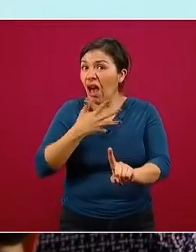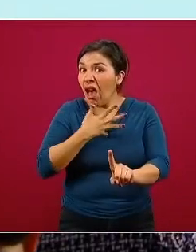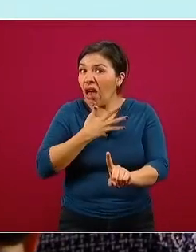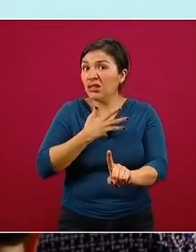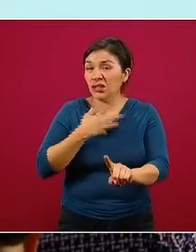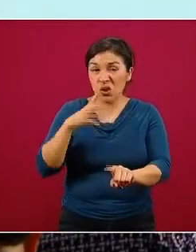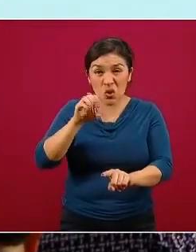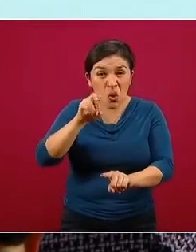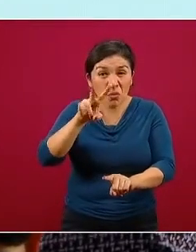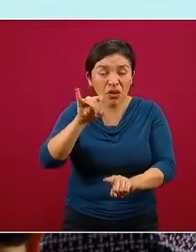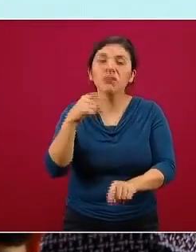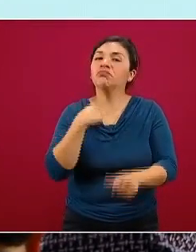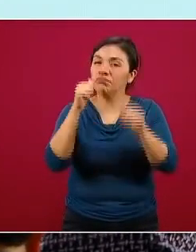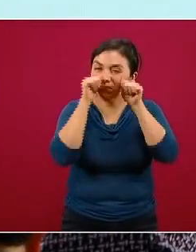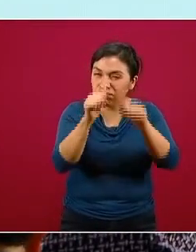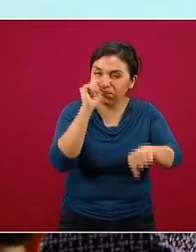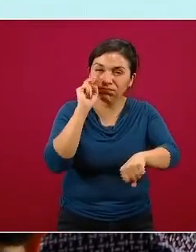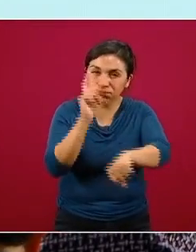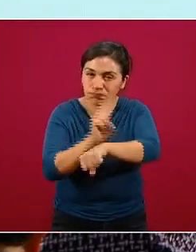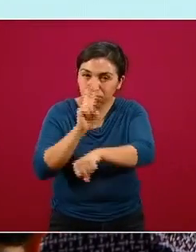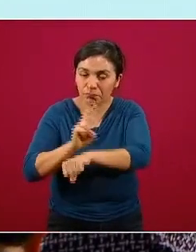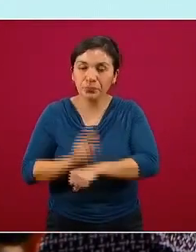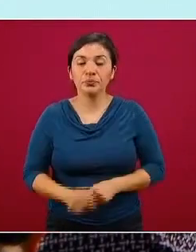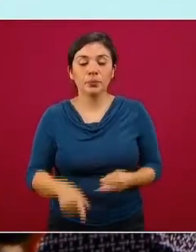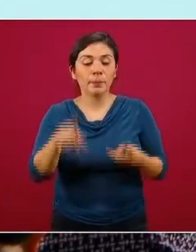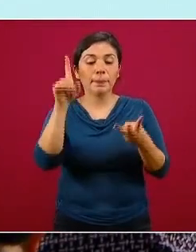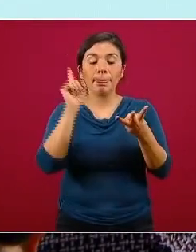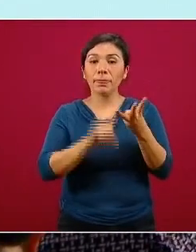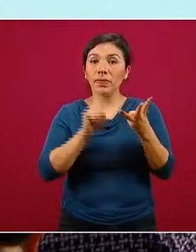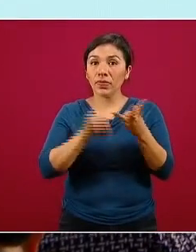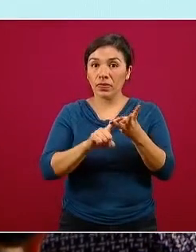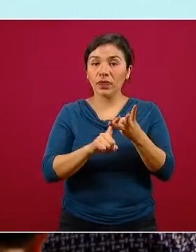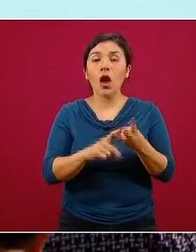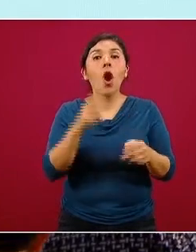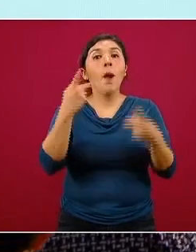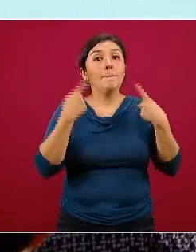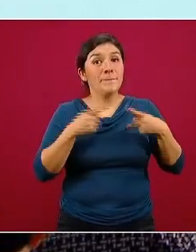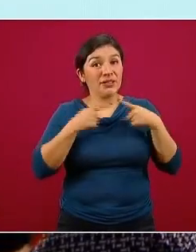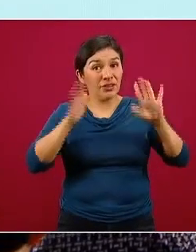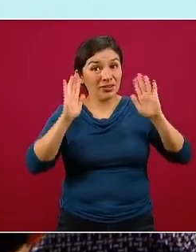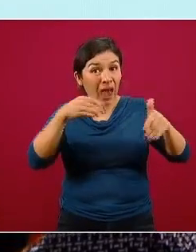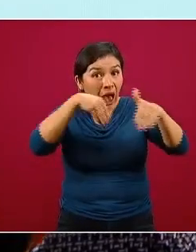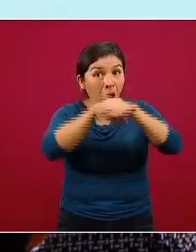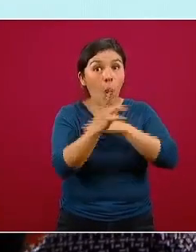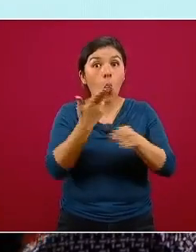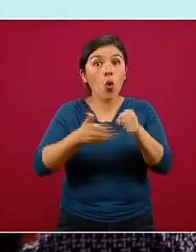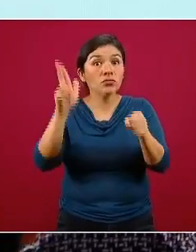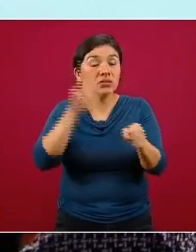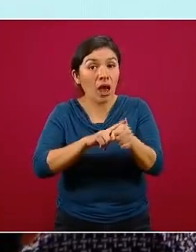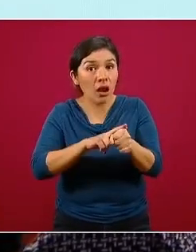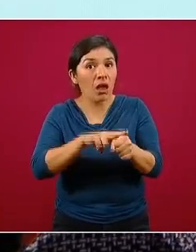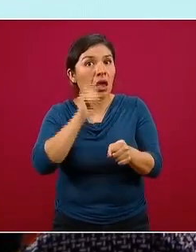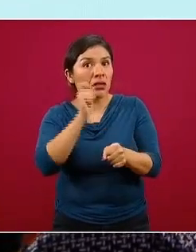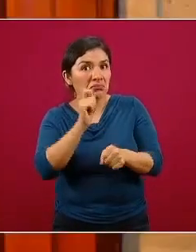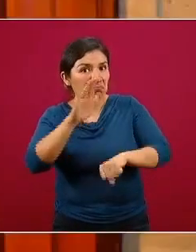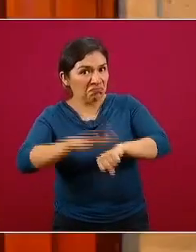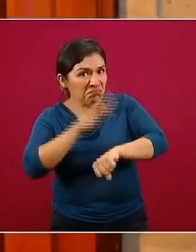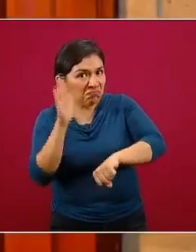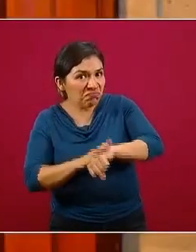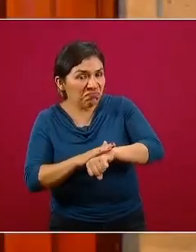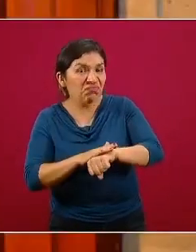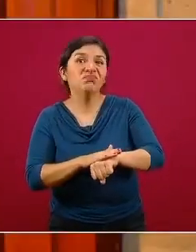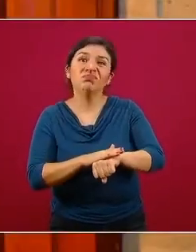estamos vigilando. La tendencia de los hospitalizados también es si se incrementa, si está estable o si